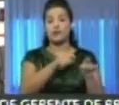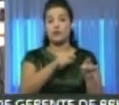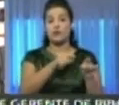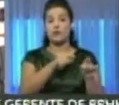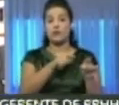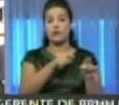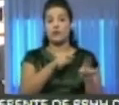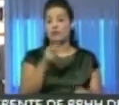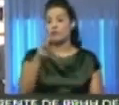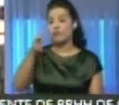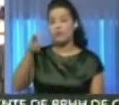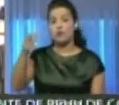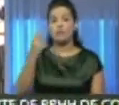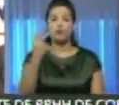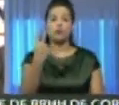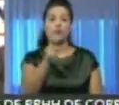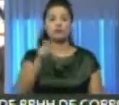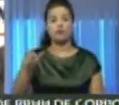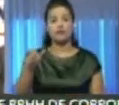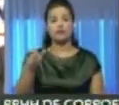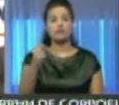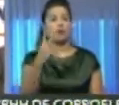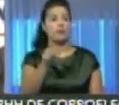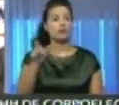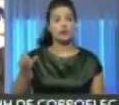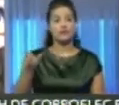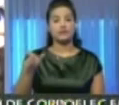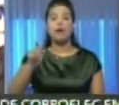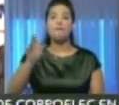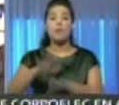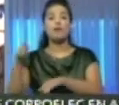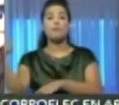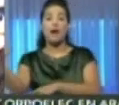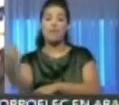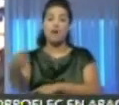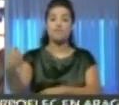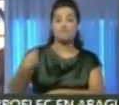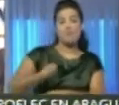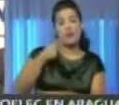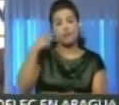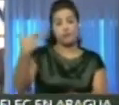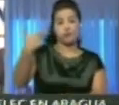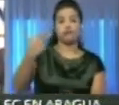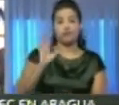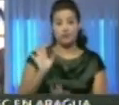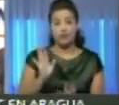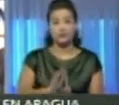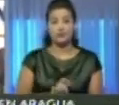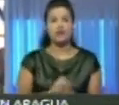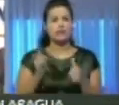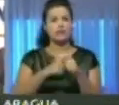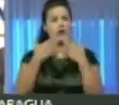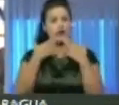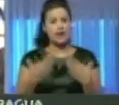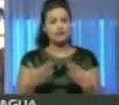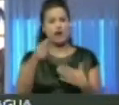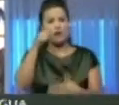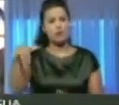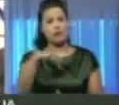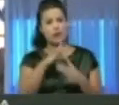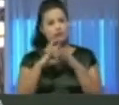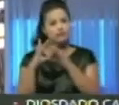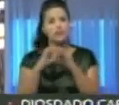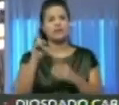a dos sicarios. Agradeciendo primeramente la solidaridad de nuestro pueblo noble,